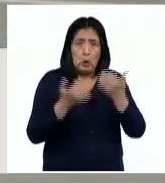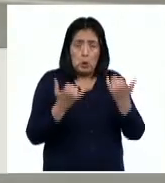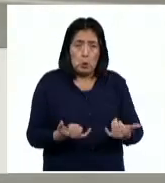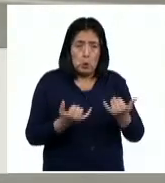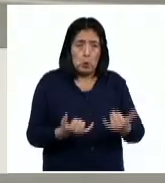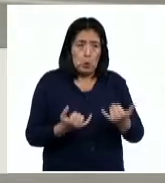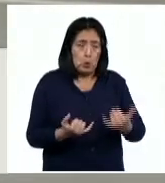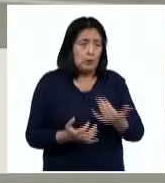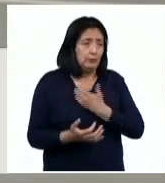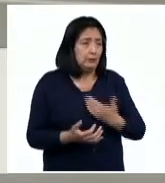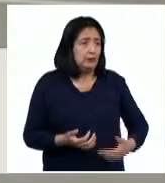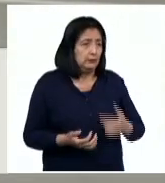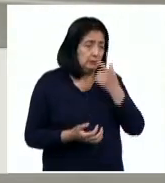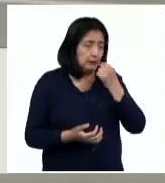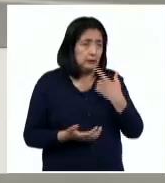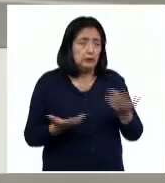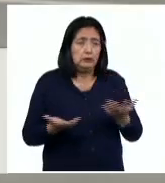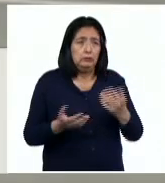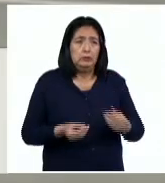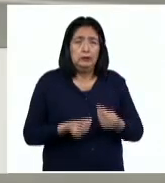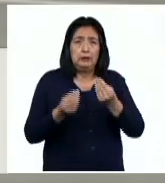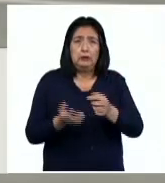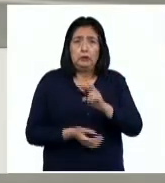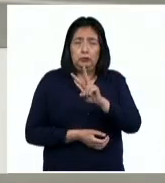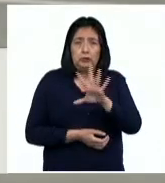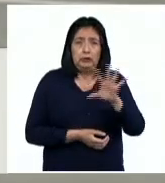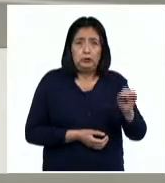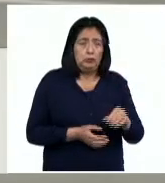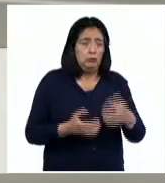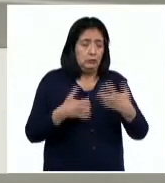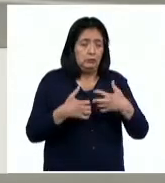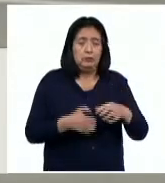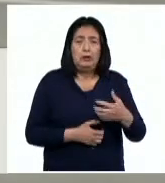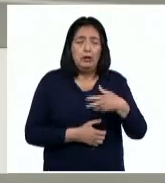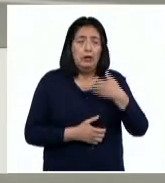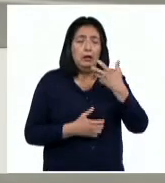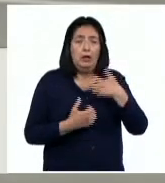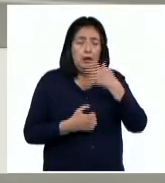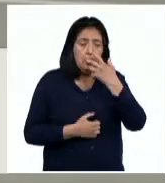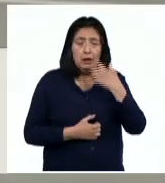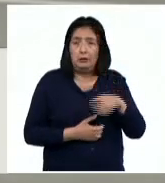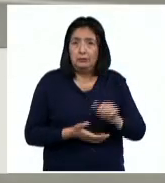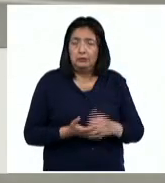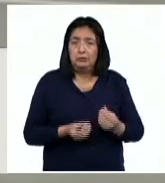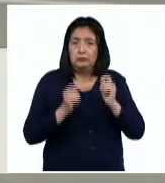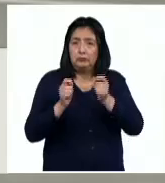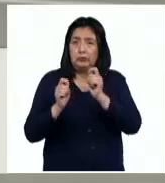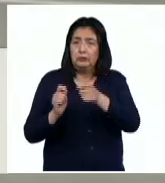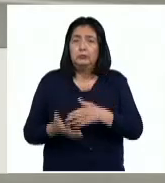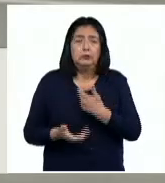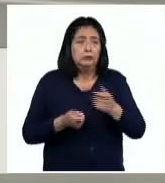el presidente Martín Vizcarra está en la ceremonia de entrega de 250 ventiladores mecánicos donados por el gobierno de los Estados